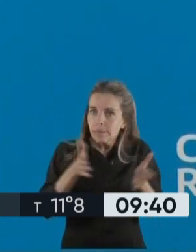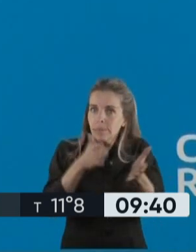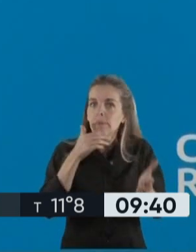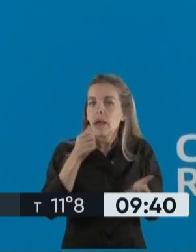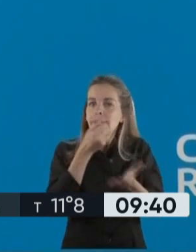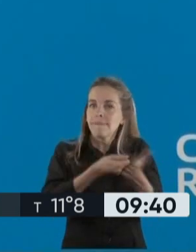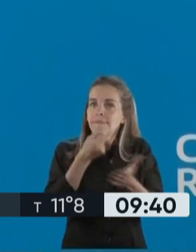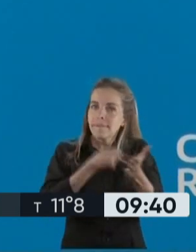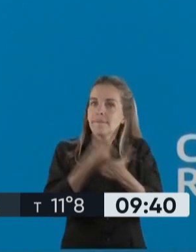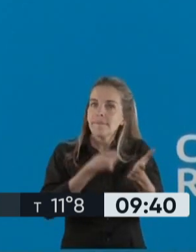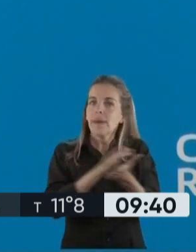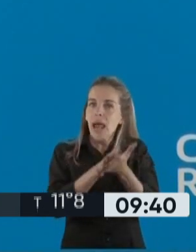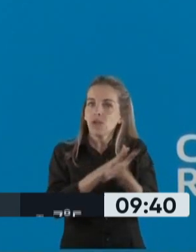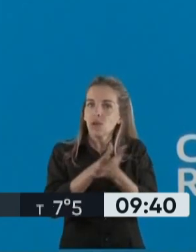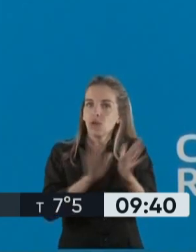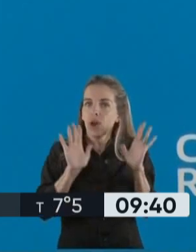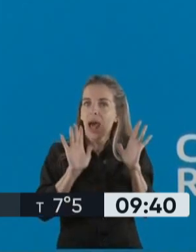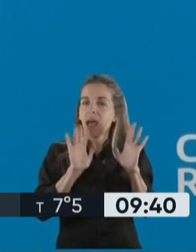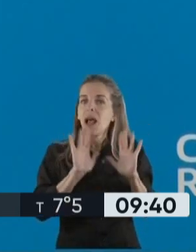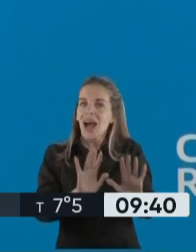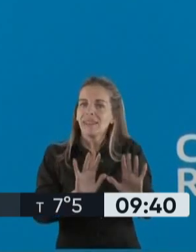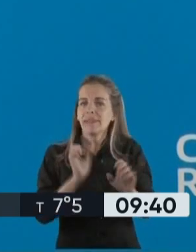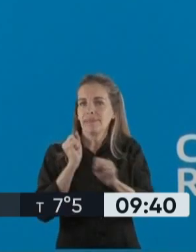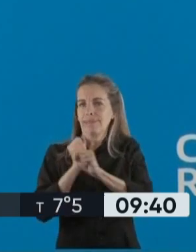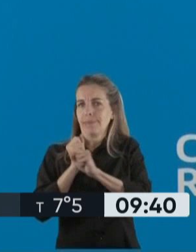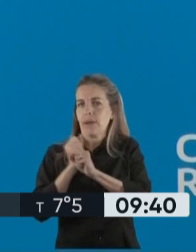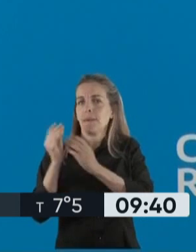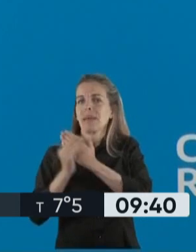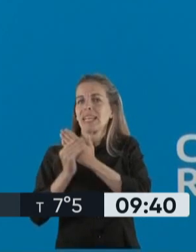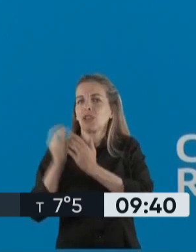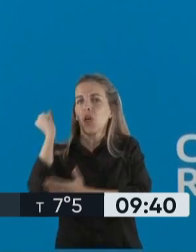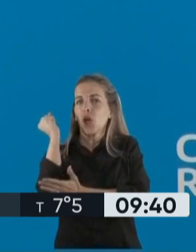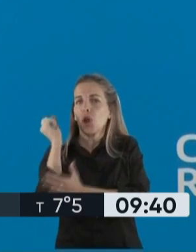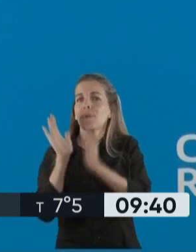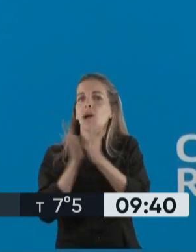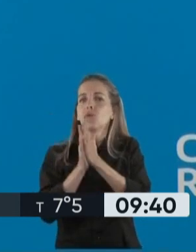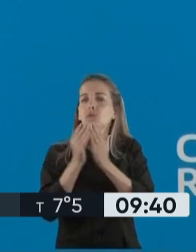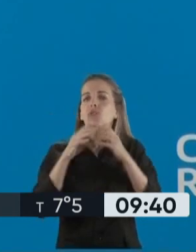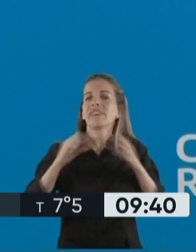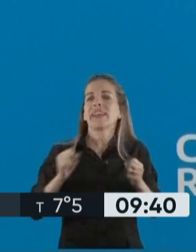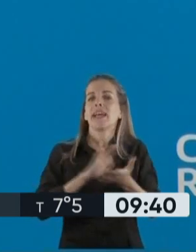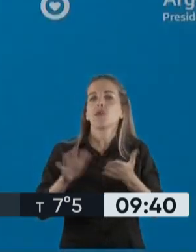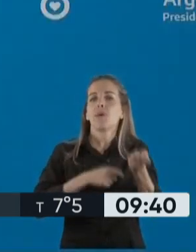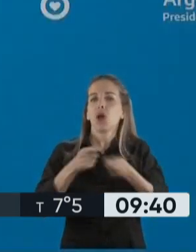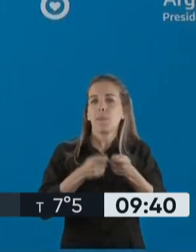sea cada vez más rápida. Así que en ese sentido está trabajando el ministro Guzmán con el nuevo secretario de Comercio. Muchas